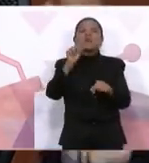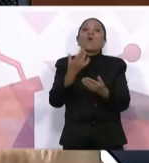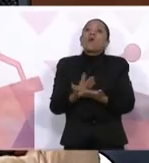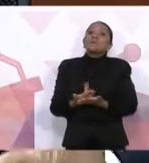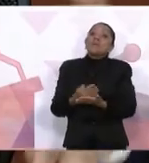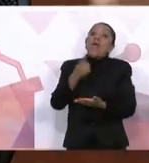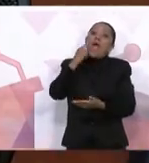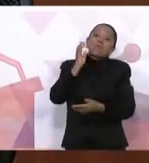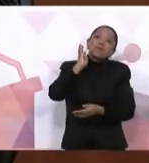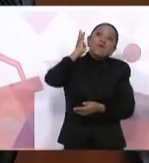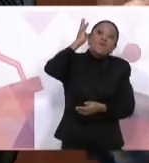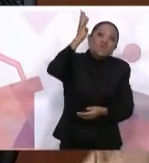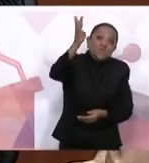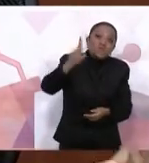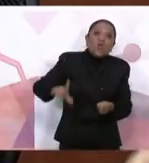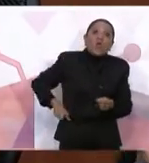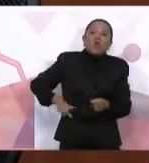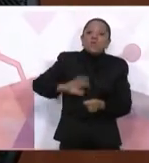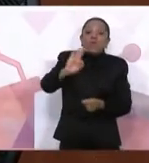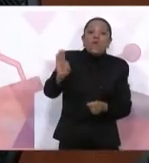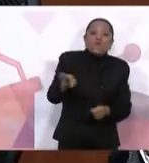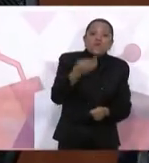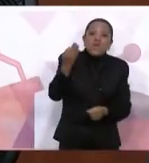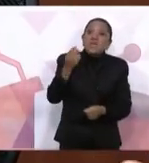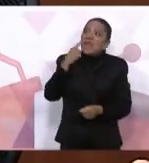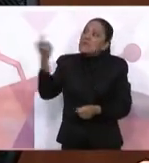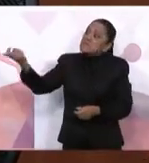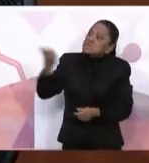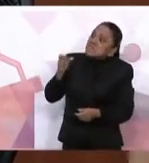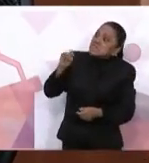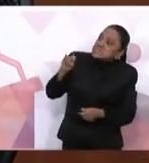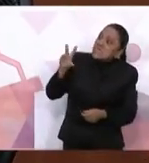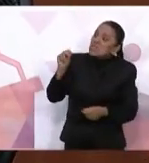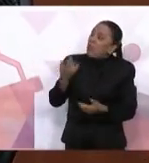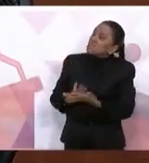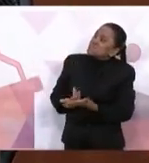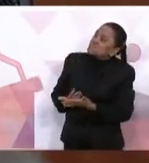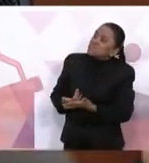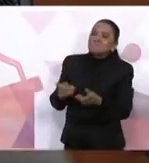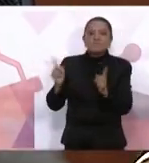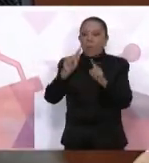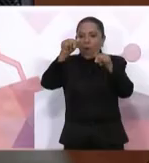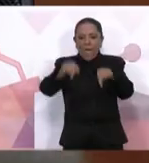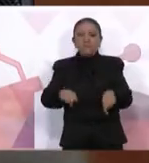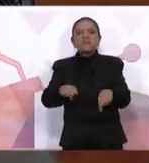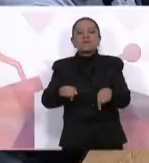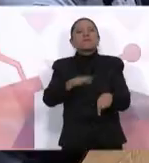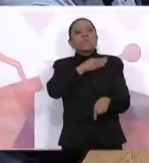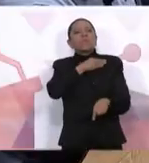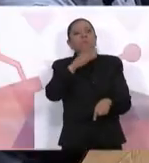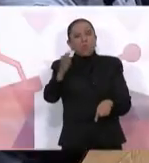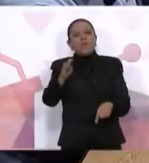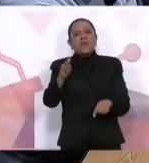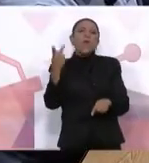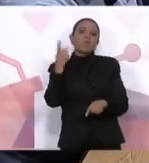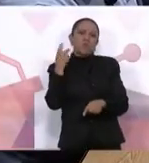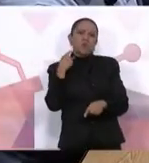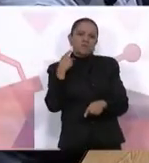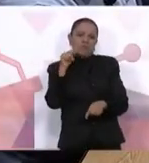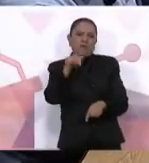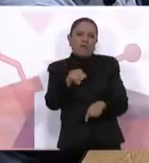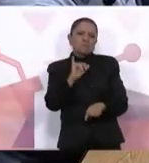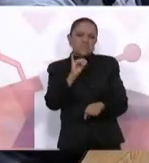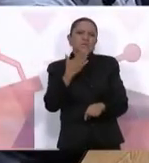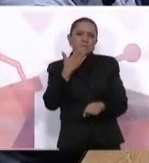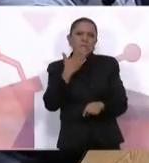gobierno federal nos dé un recurso es una buena política pública hay que apoyarla y hay que impulsarla gracias candidatos jorge meade ocaranza